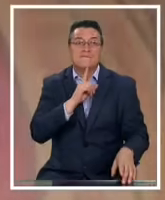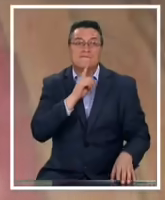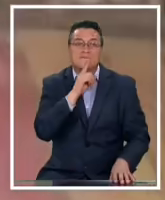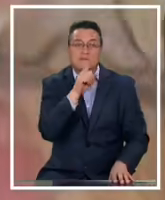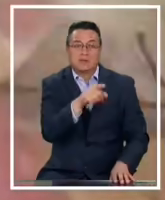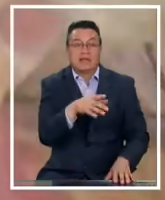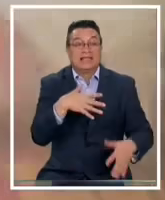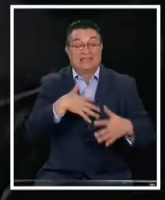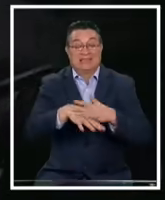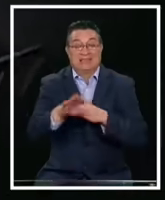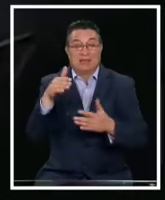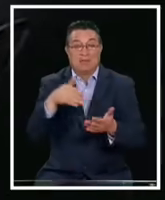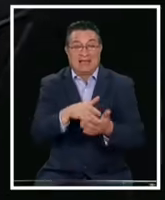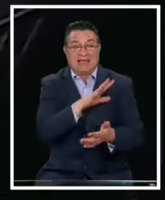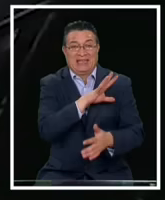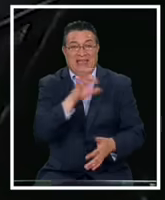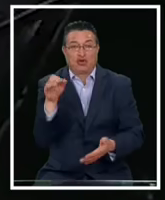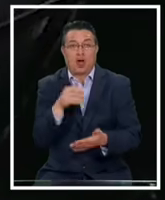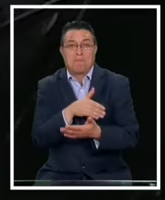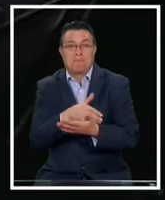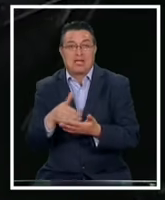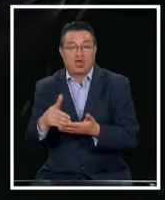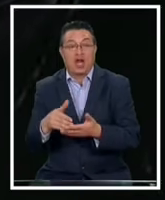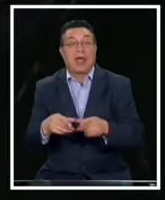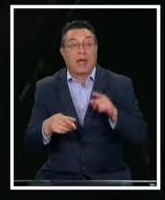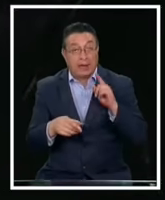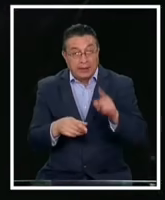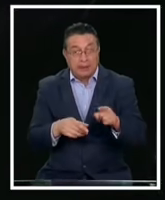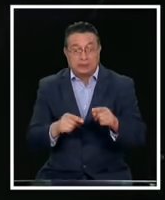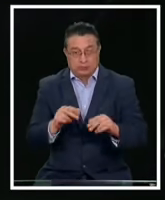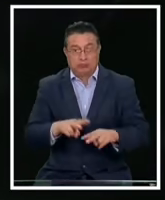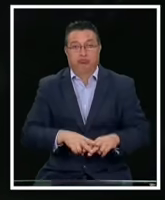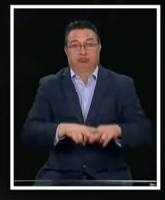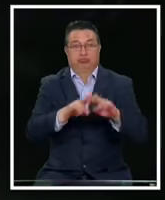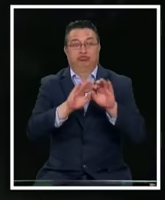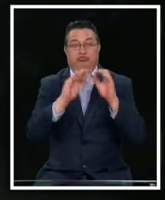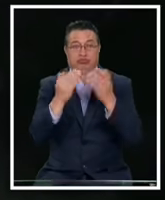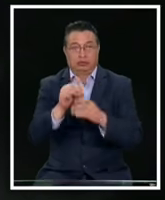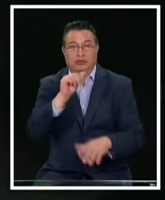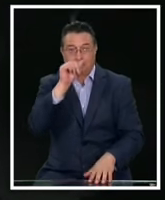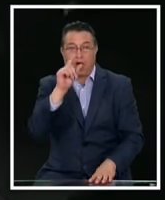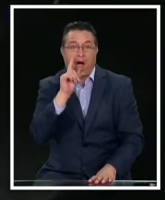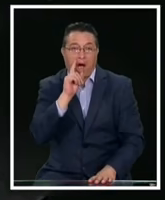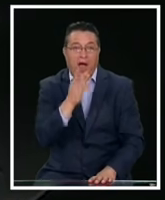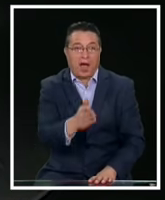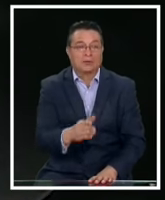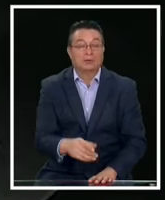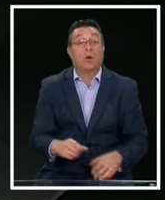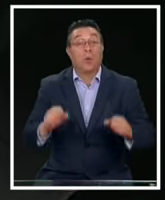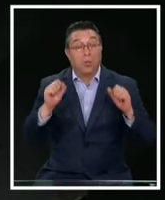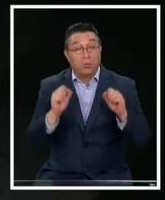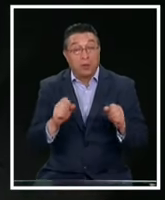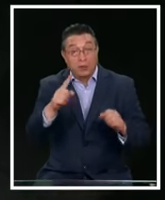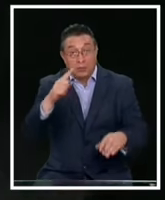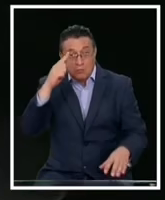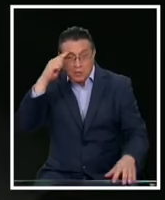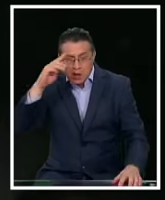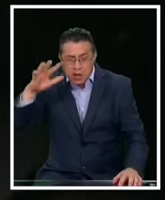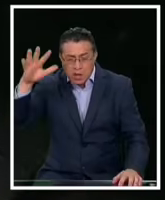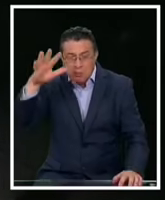15 mil 500 millones de pesos en eso estaba estimada toda la droga que tenía para que se puedan hacer una idea